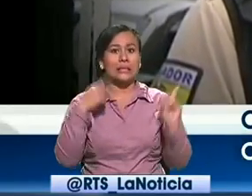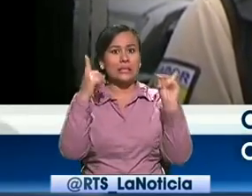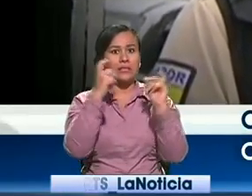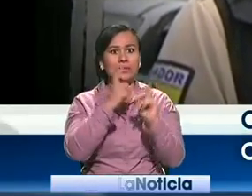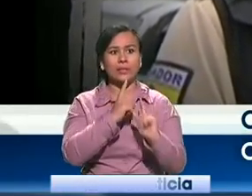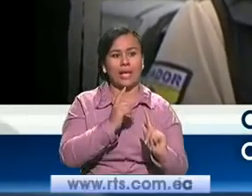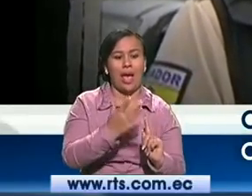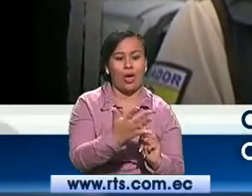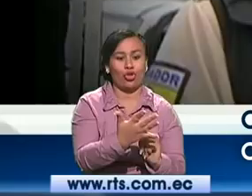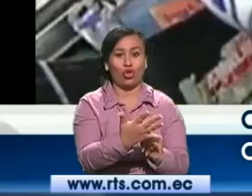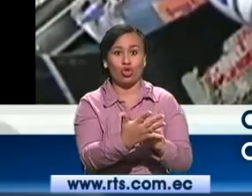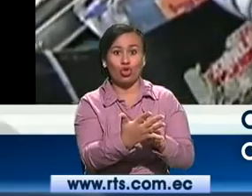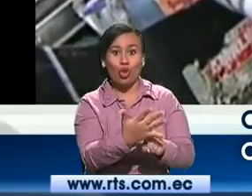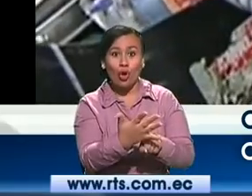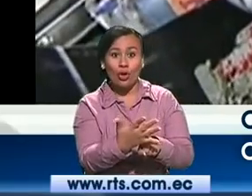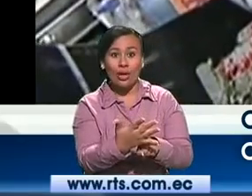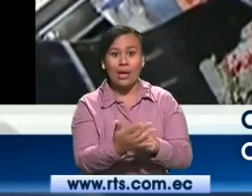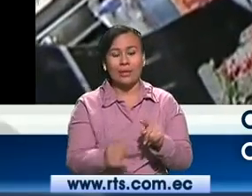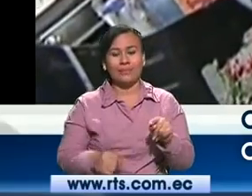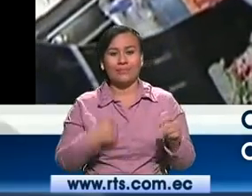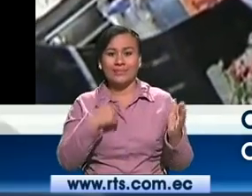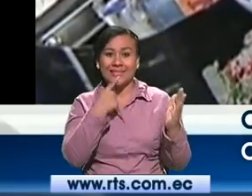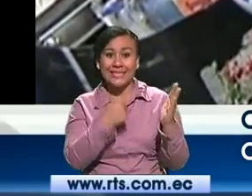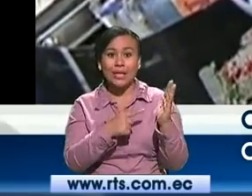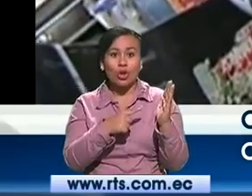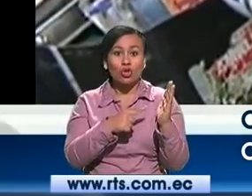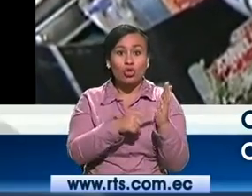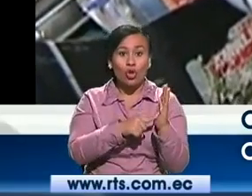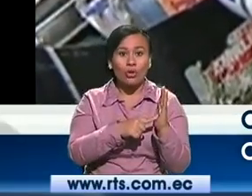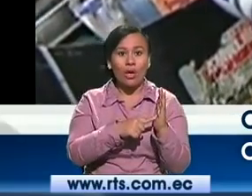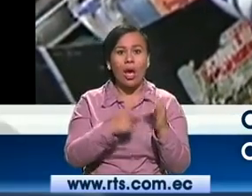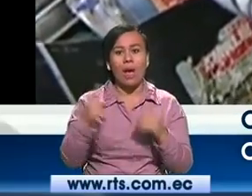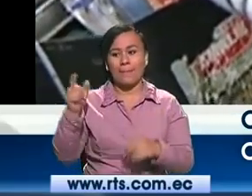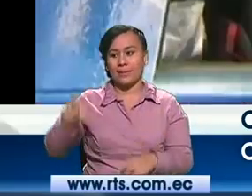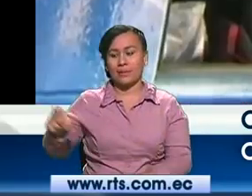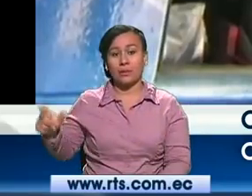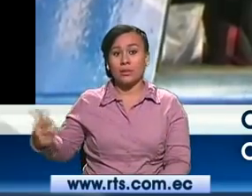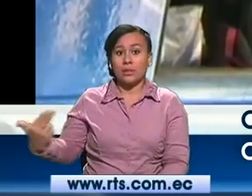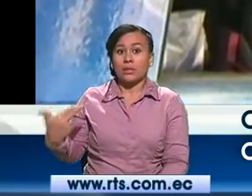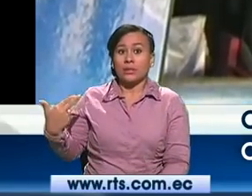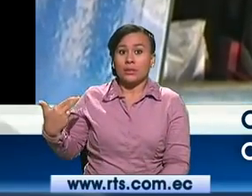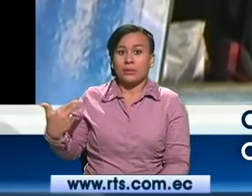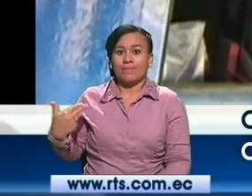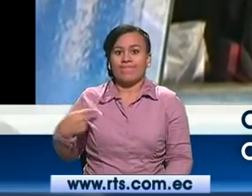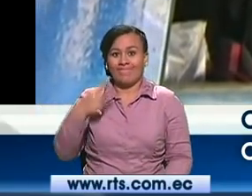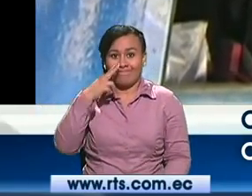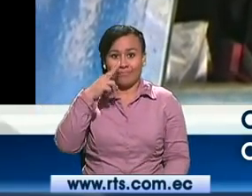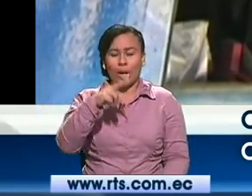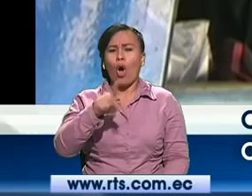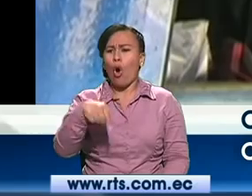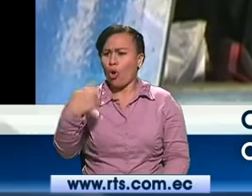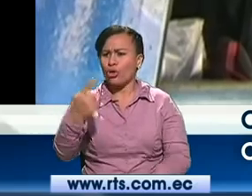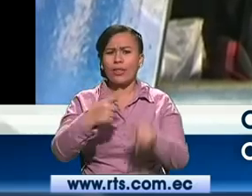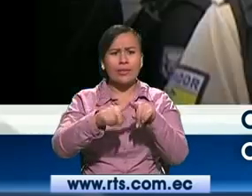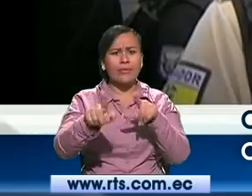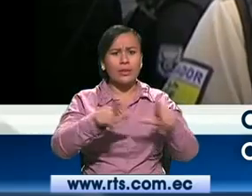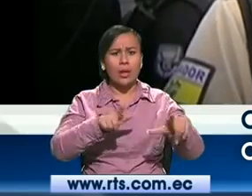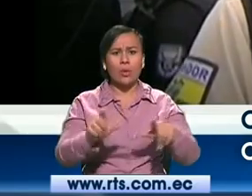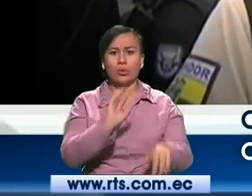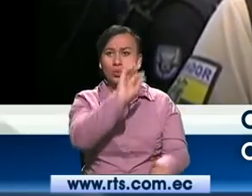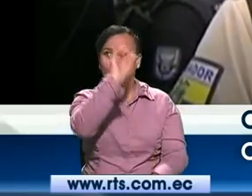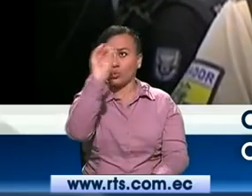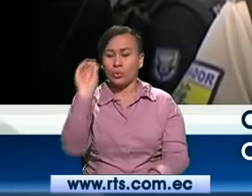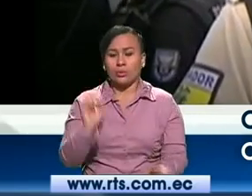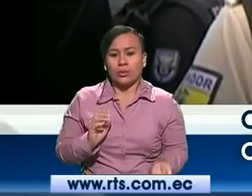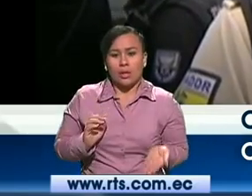sumamente dificultoso aplastar el botón porque ellos los amenazan y ya saben dónde está ubicado. Es que los botones de pánico pueden poner en diferentes puntos, ¿no? Es cuestión